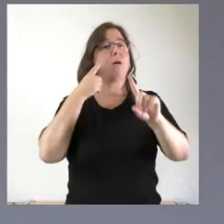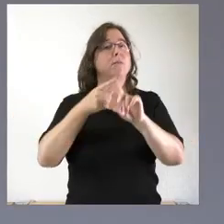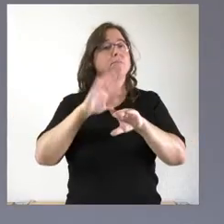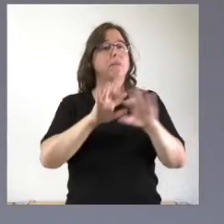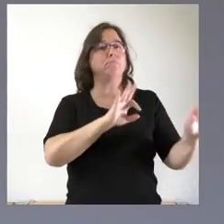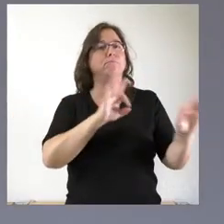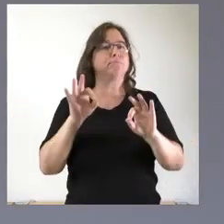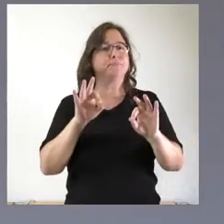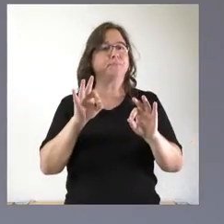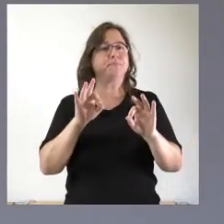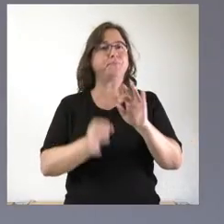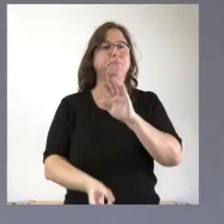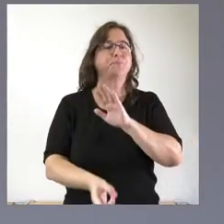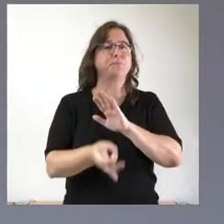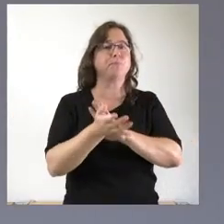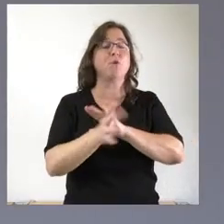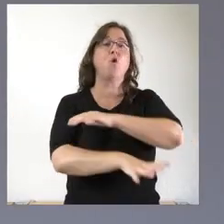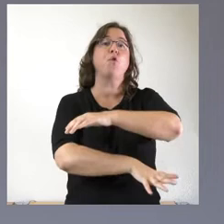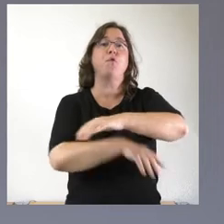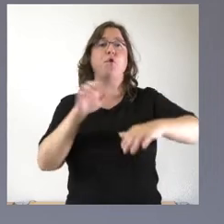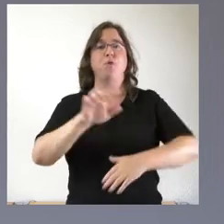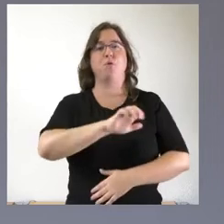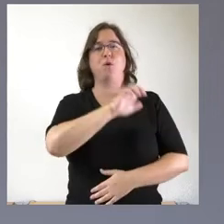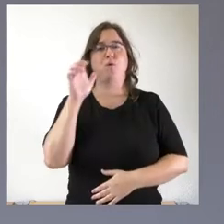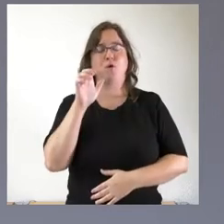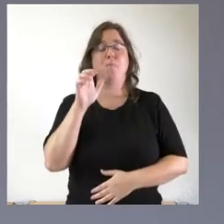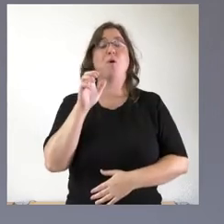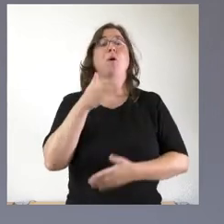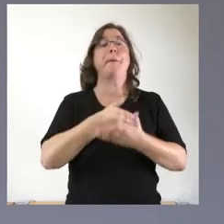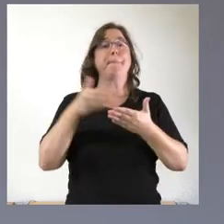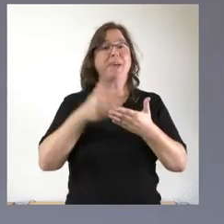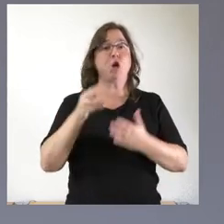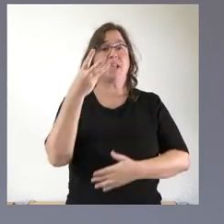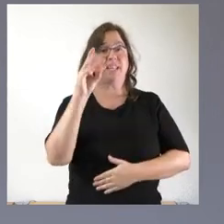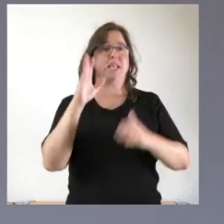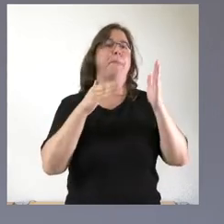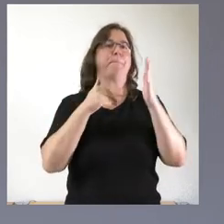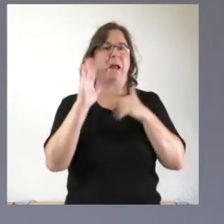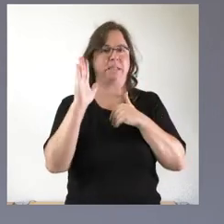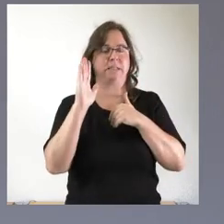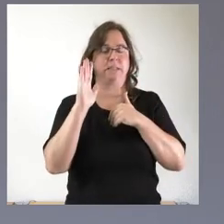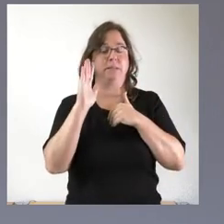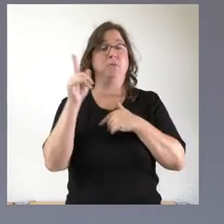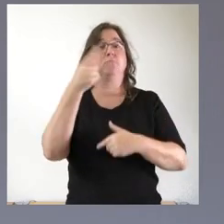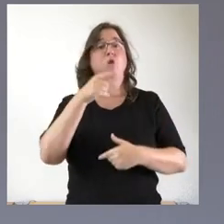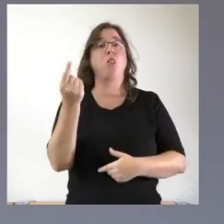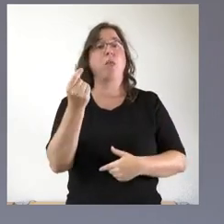previsto emplear los fondos europeos dotados con más de 30 millones de euros que sacaremos